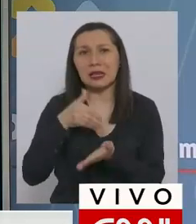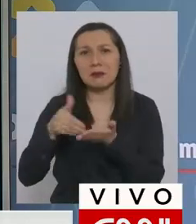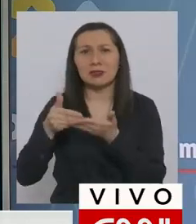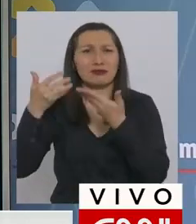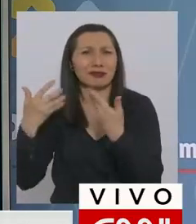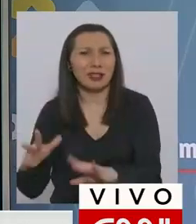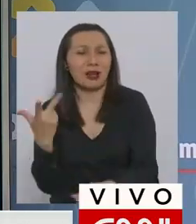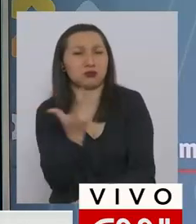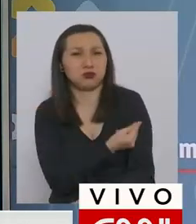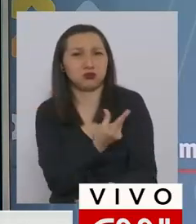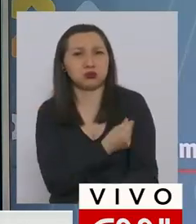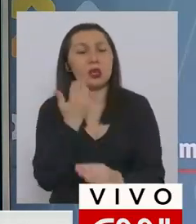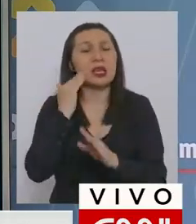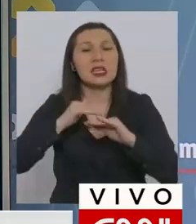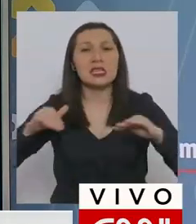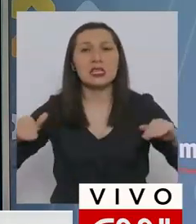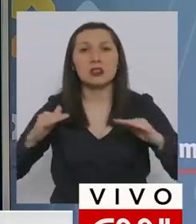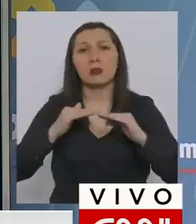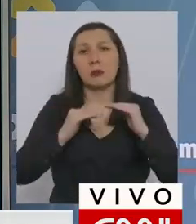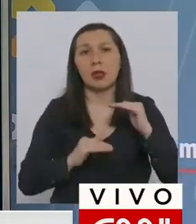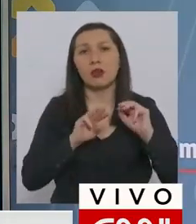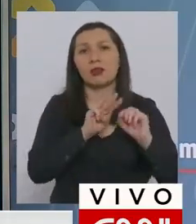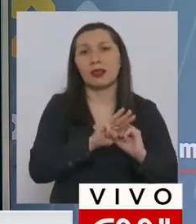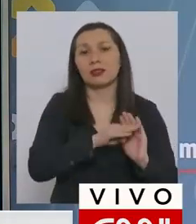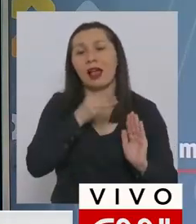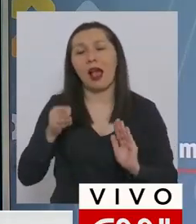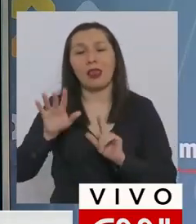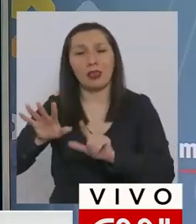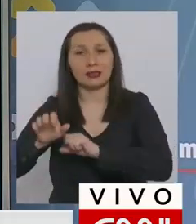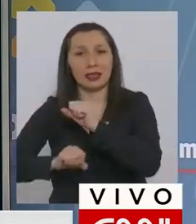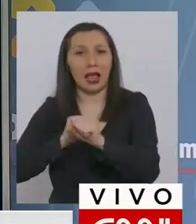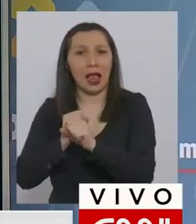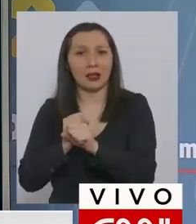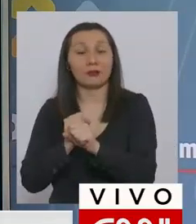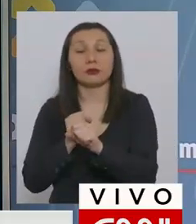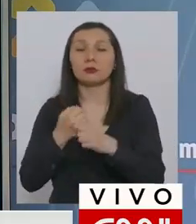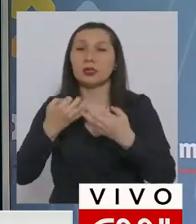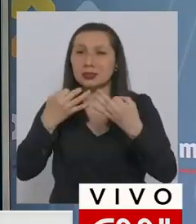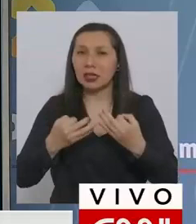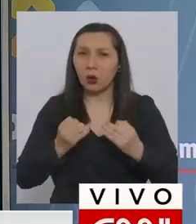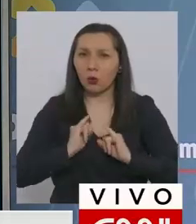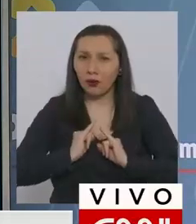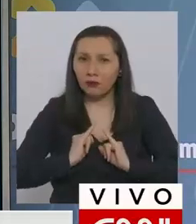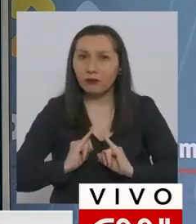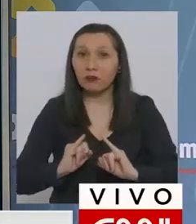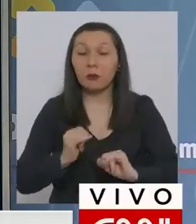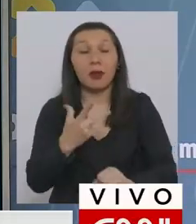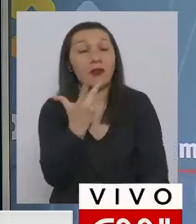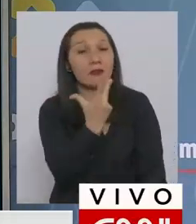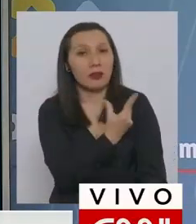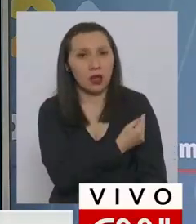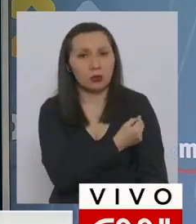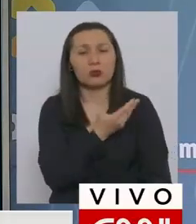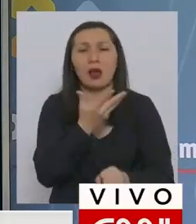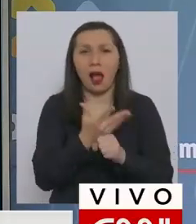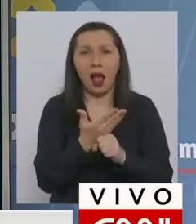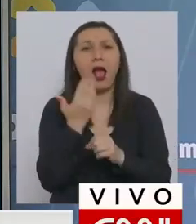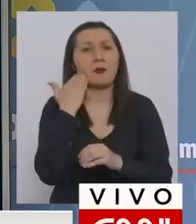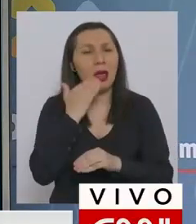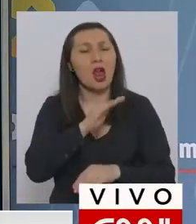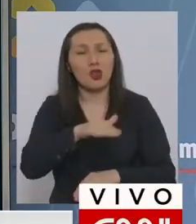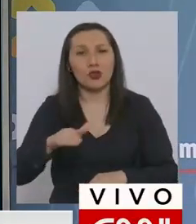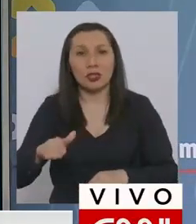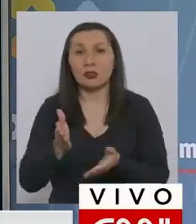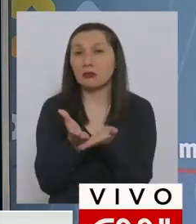año 2020 reduce las posibilidades de replicación. Lo anterior repercute en que las personas que no están vacunadas son